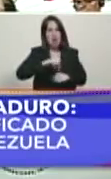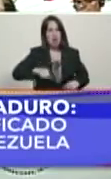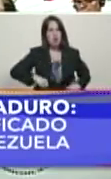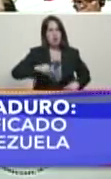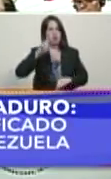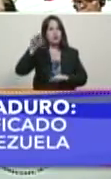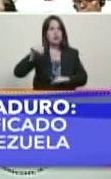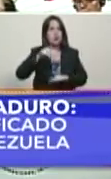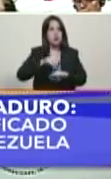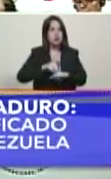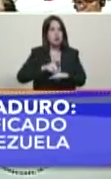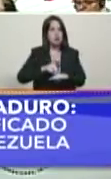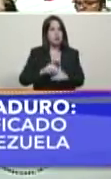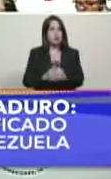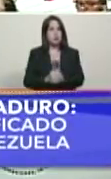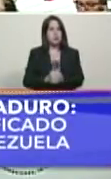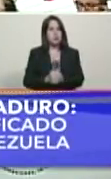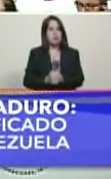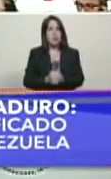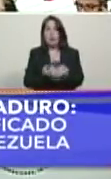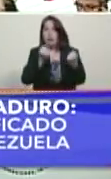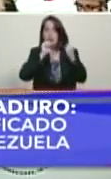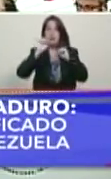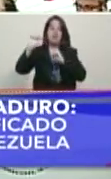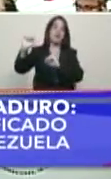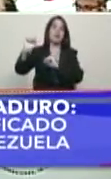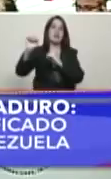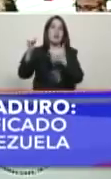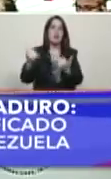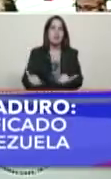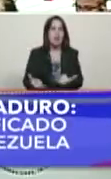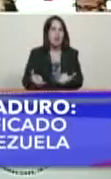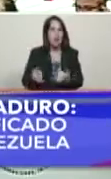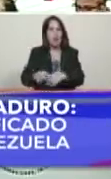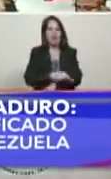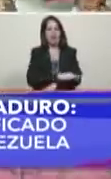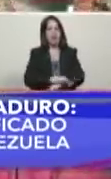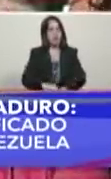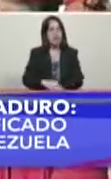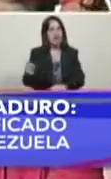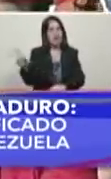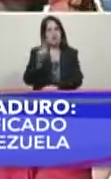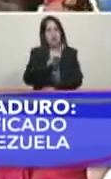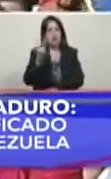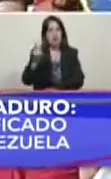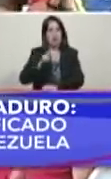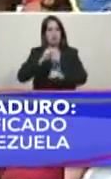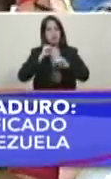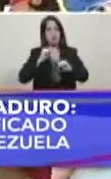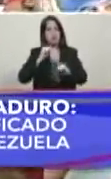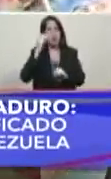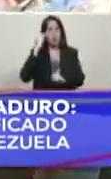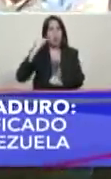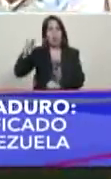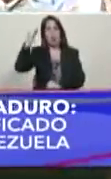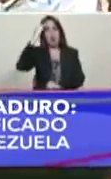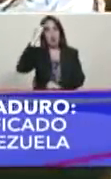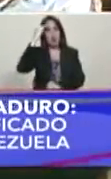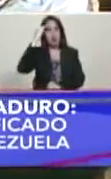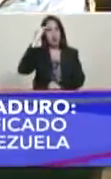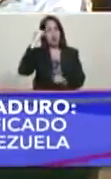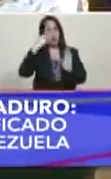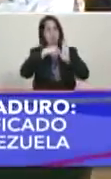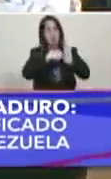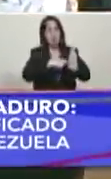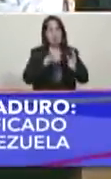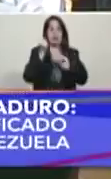por haber defendido victoriosamente la frontera de venezuela máxima moral para seguir defendiendo la